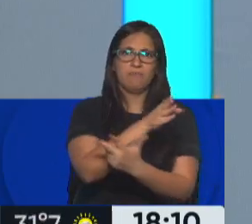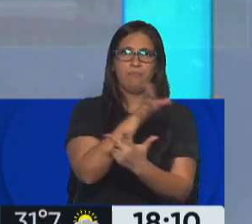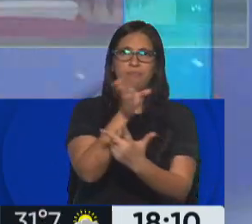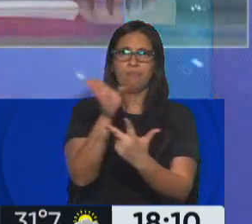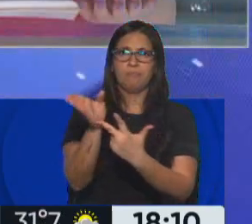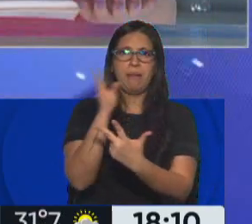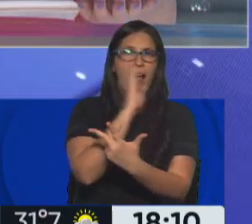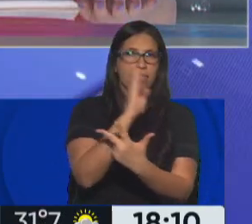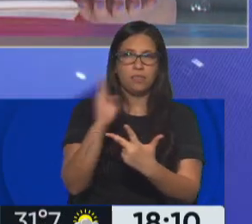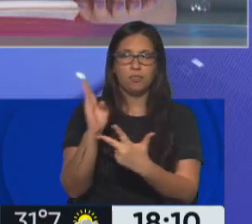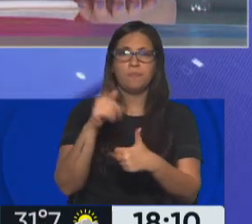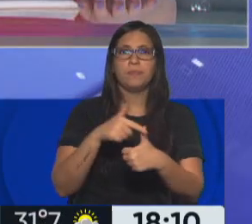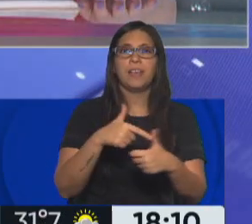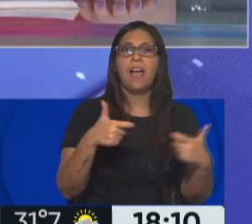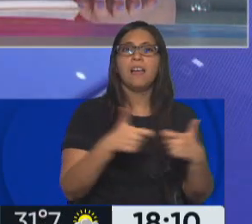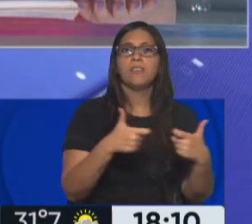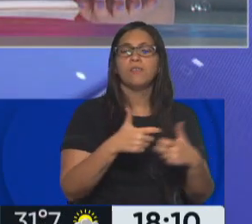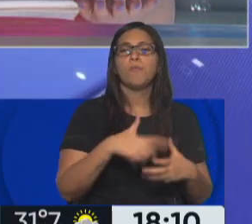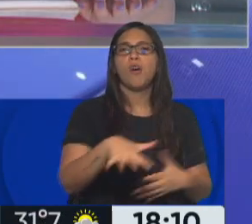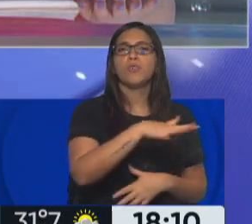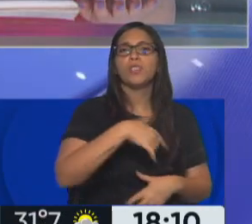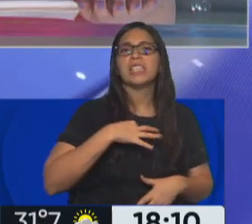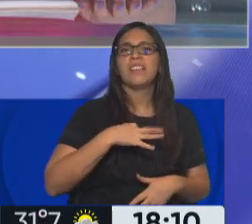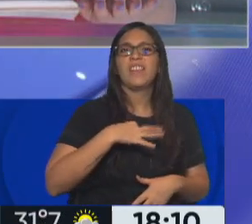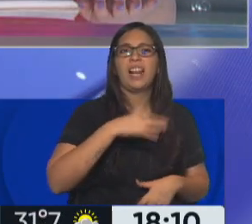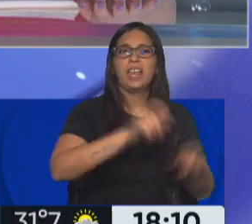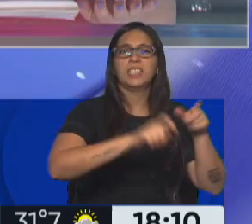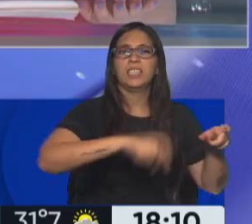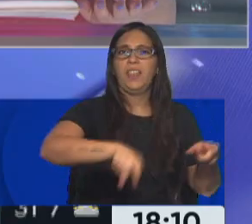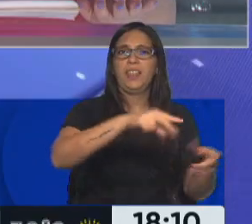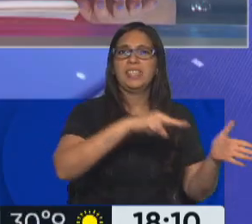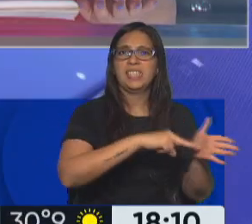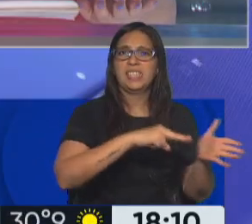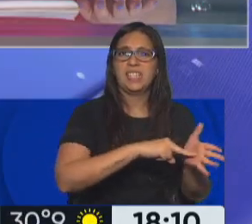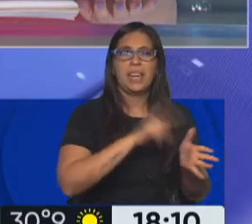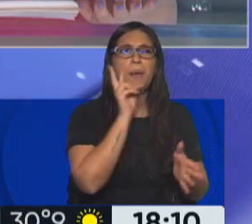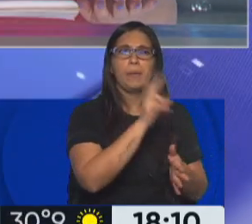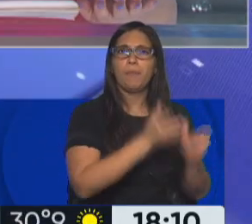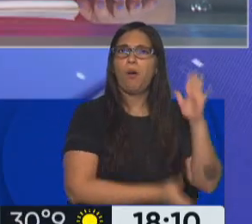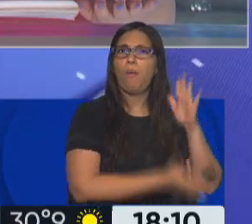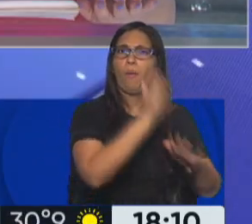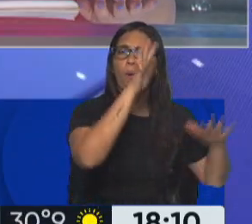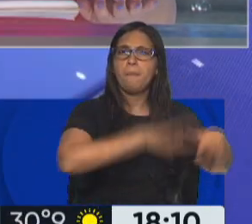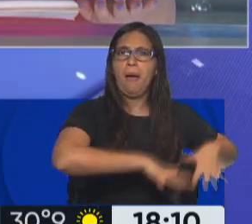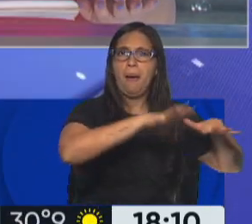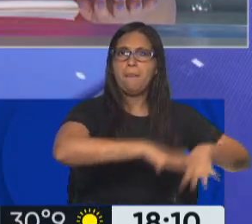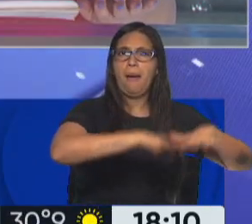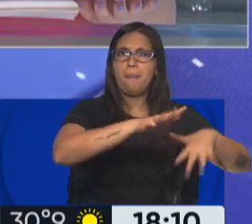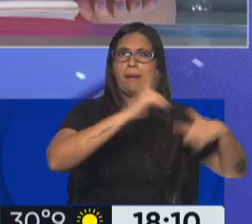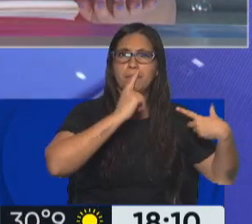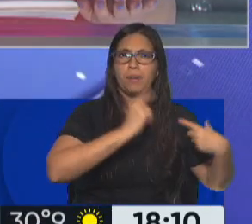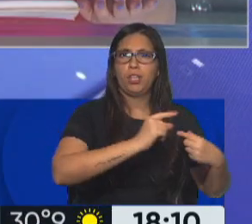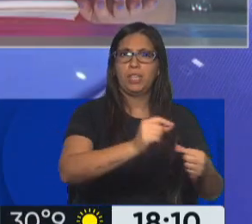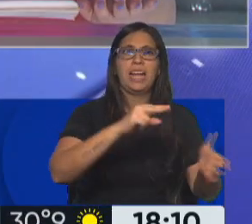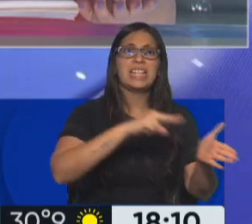¿no? Primero, la sociedad civil siria, ¿sí? Los miles y miles de sirios que vimos salir a la calle, tanto en Siria como afuera. Recordemos, hay